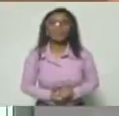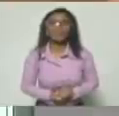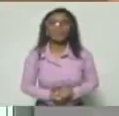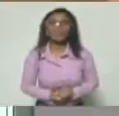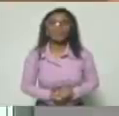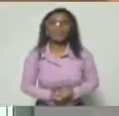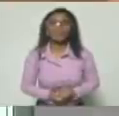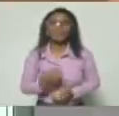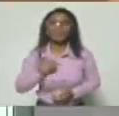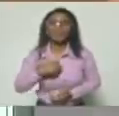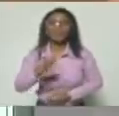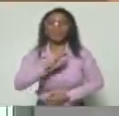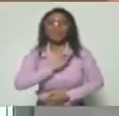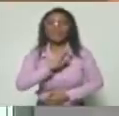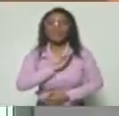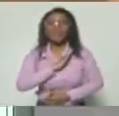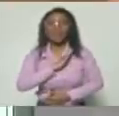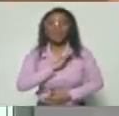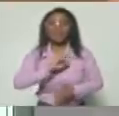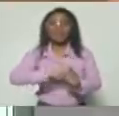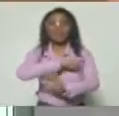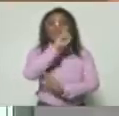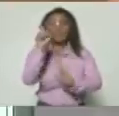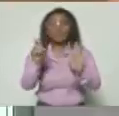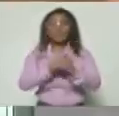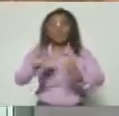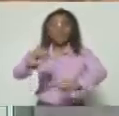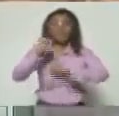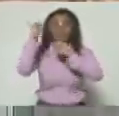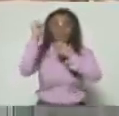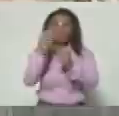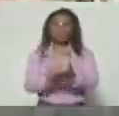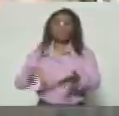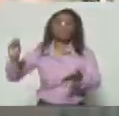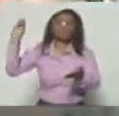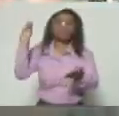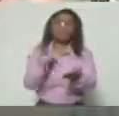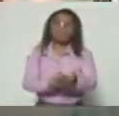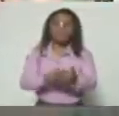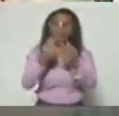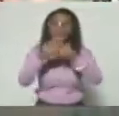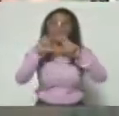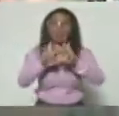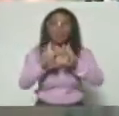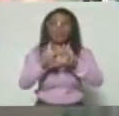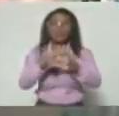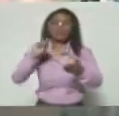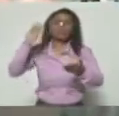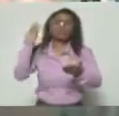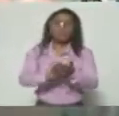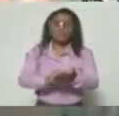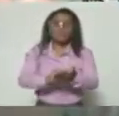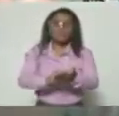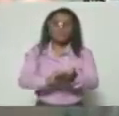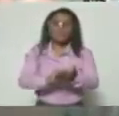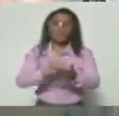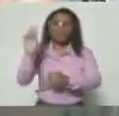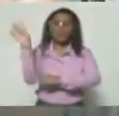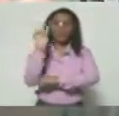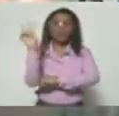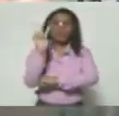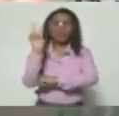Hemos tenido una rotunda victoria nuevamente. La paz se ha impuesto. Los